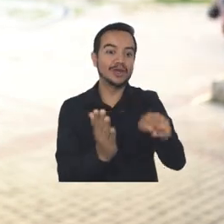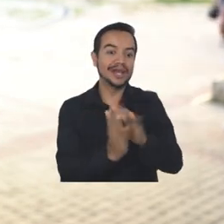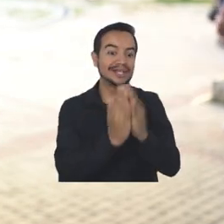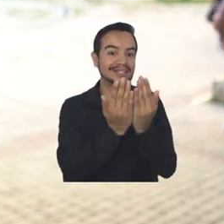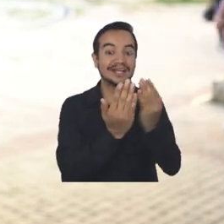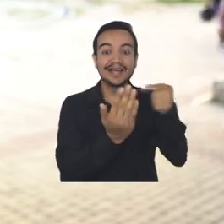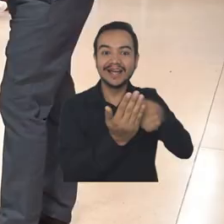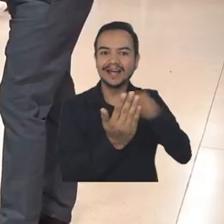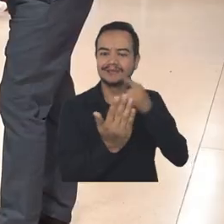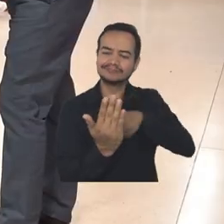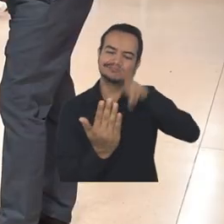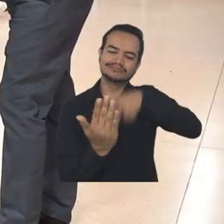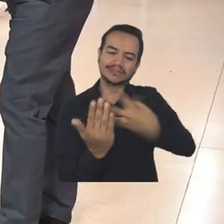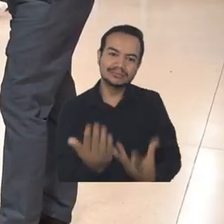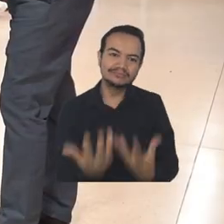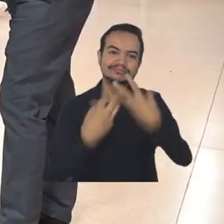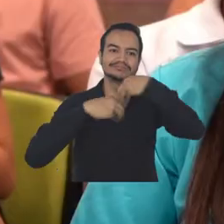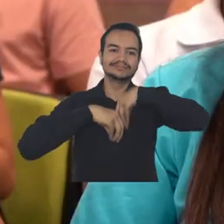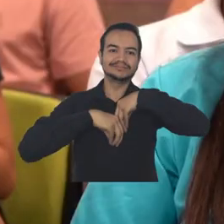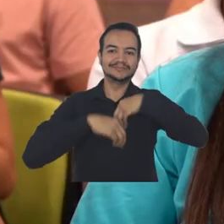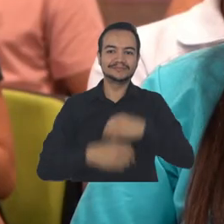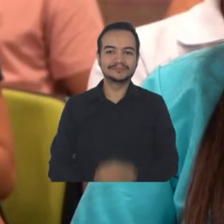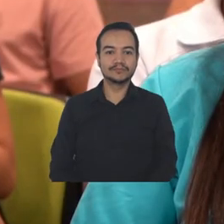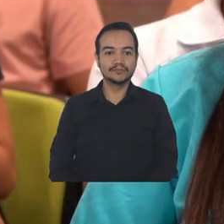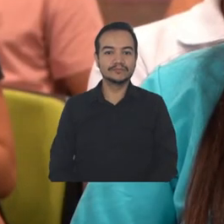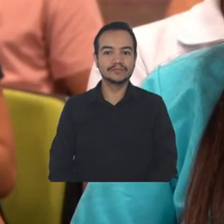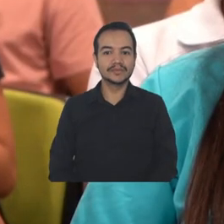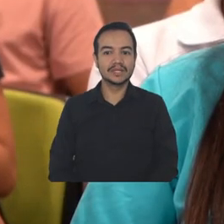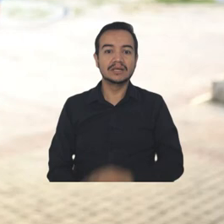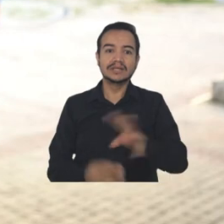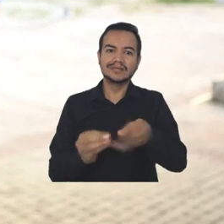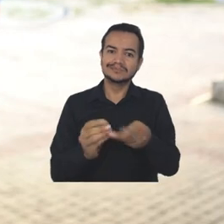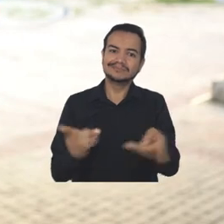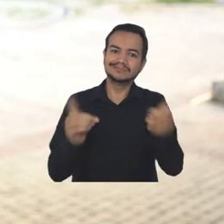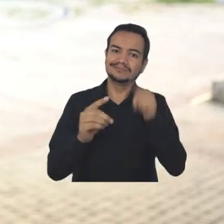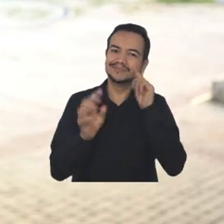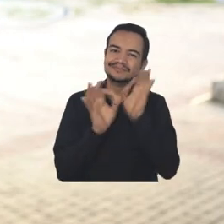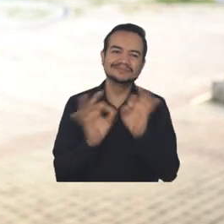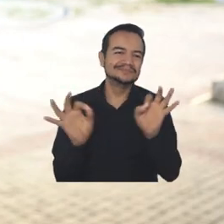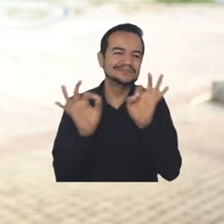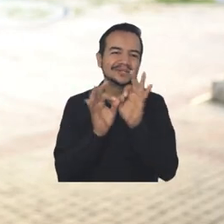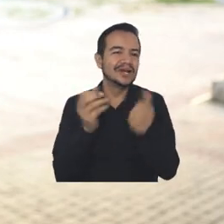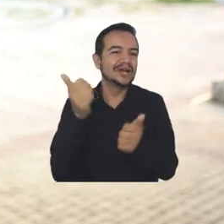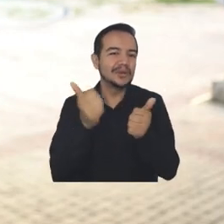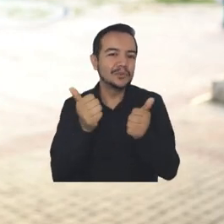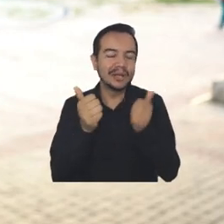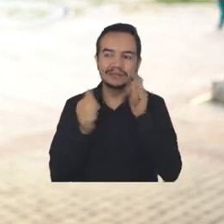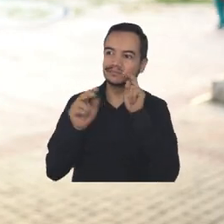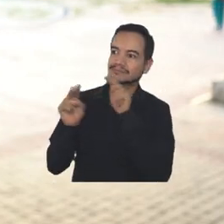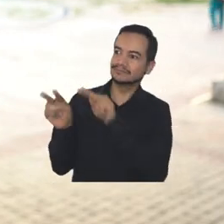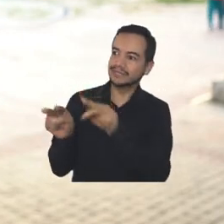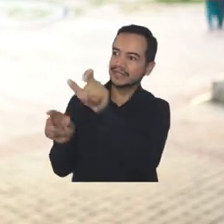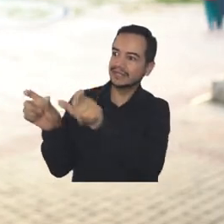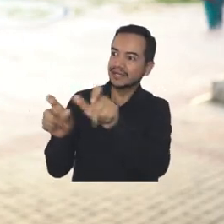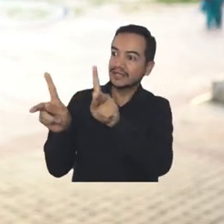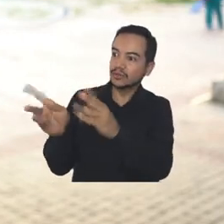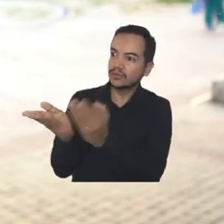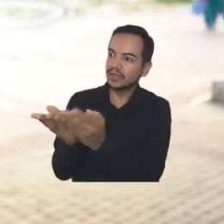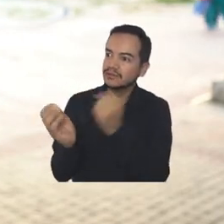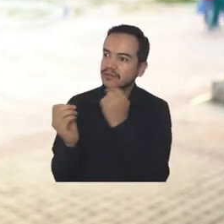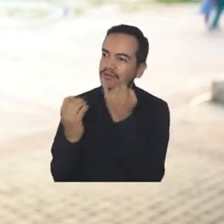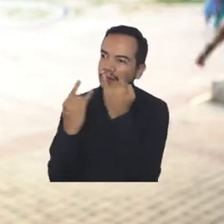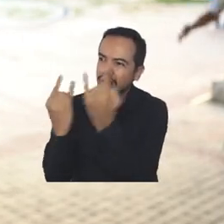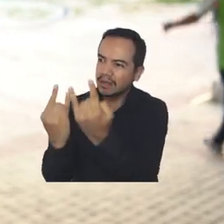sustancial de la idea de formación que nos puede dejar la literatura. Y encontré una dimensión también muy importante, y es un estudiantado dispuesto a